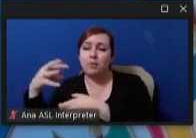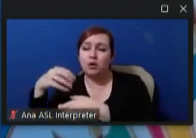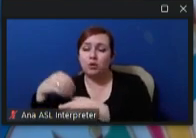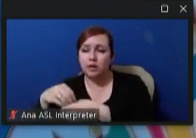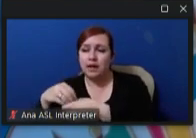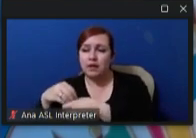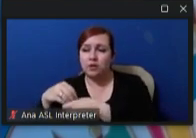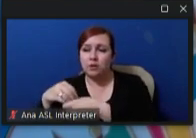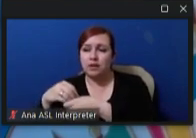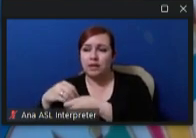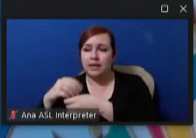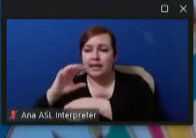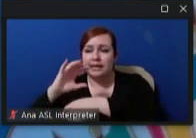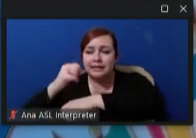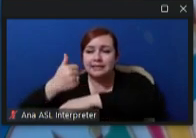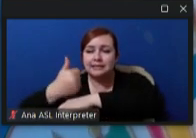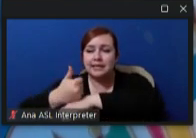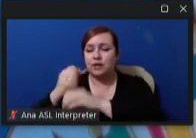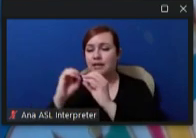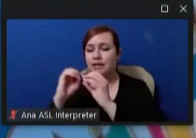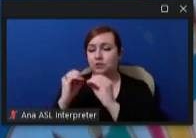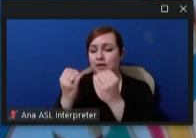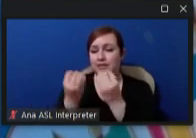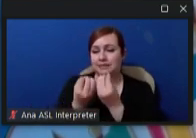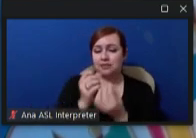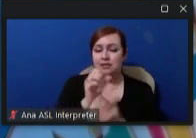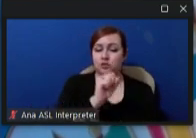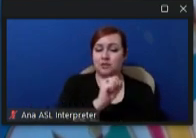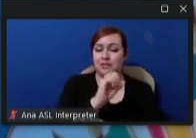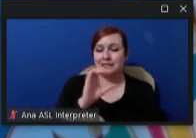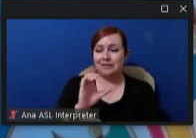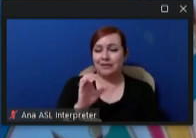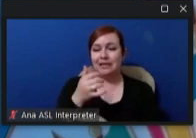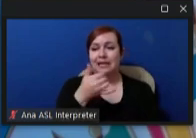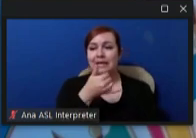las organizaciones de la sociedad civil y de qué manera han sido